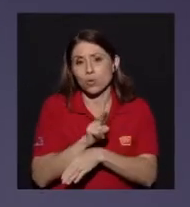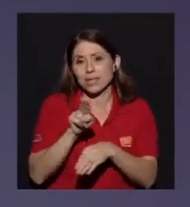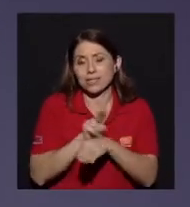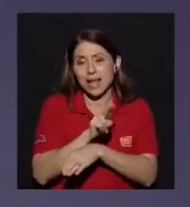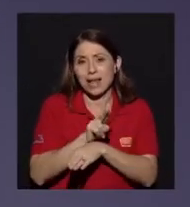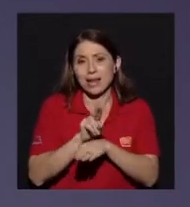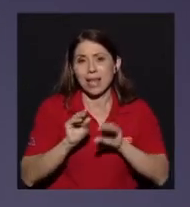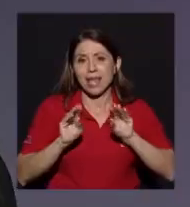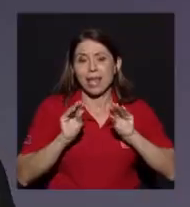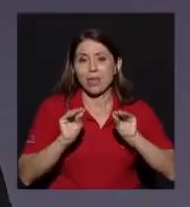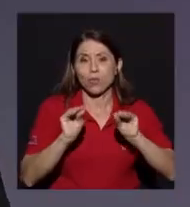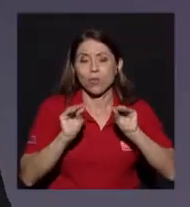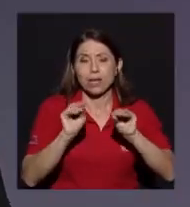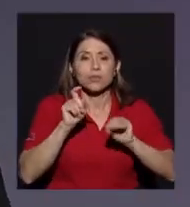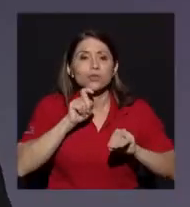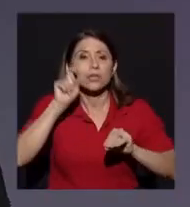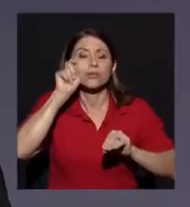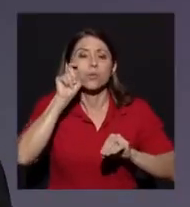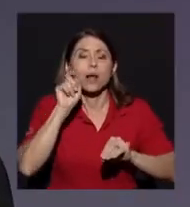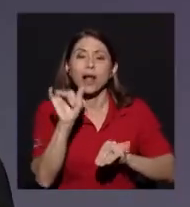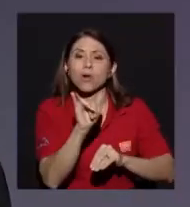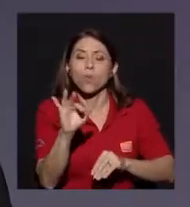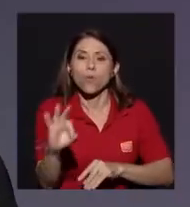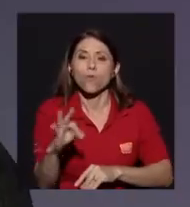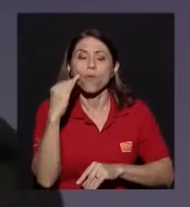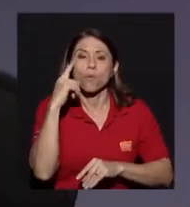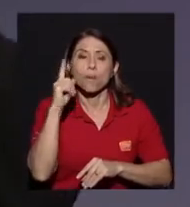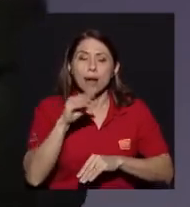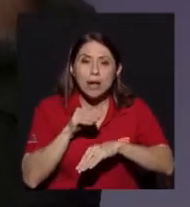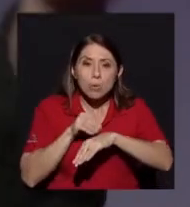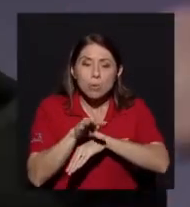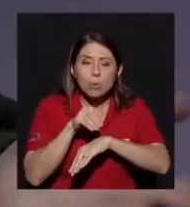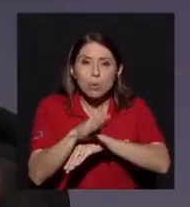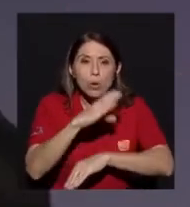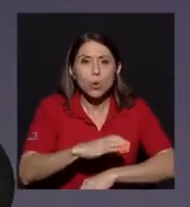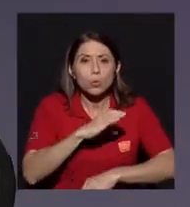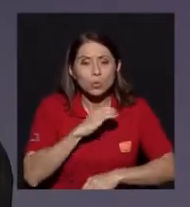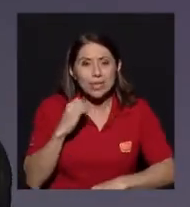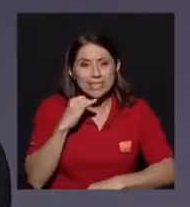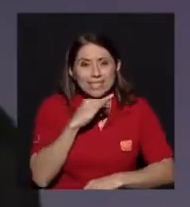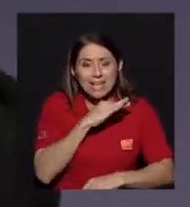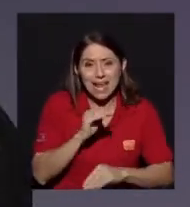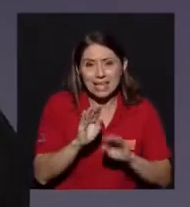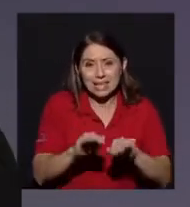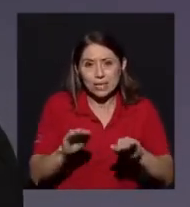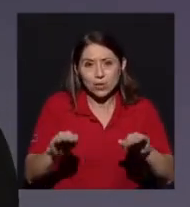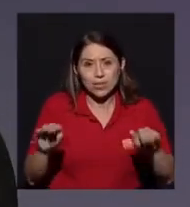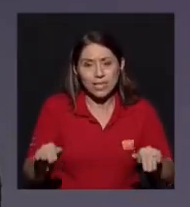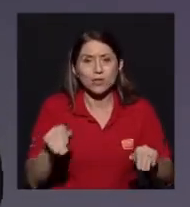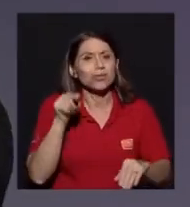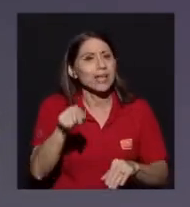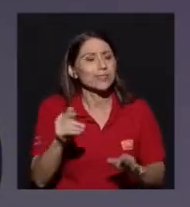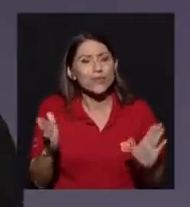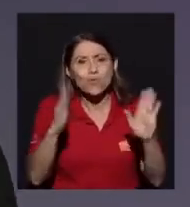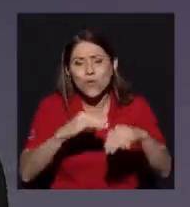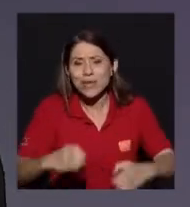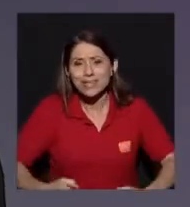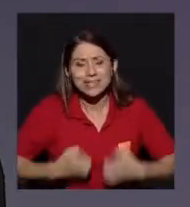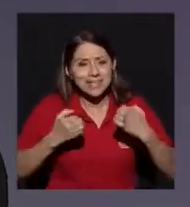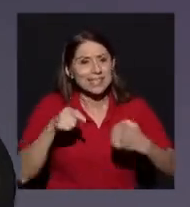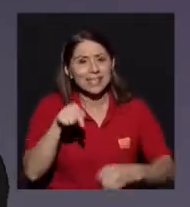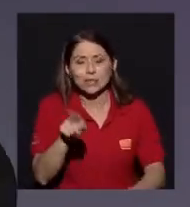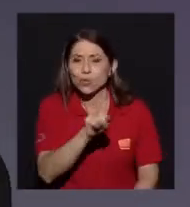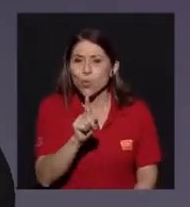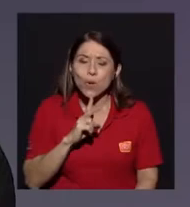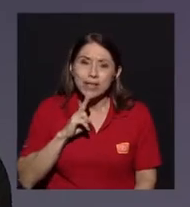crear conductas extrañas en un niño eso no existe eso no es verdad